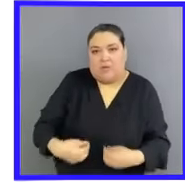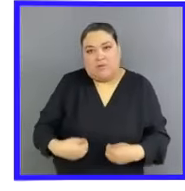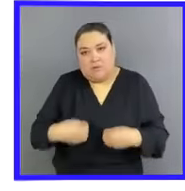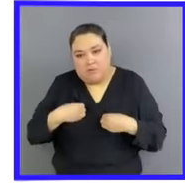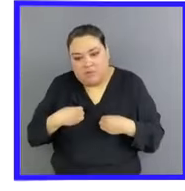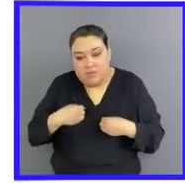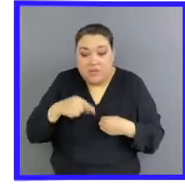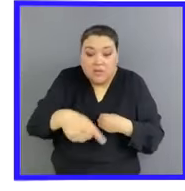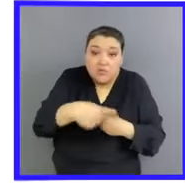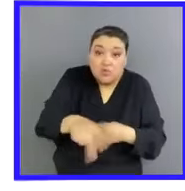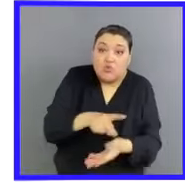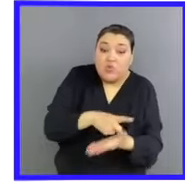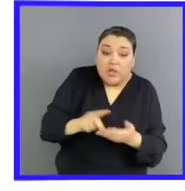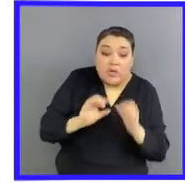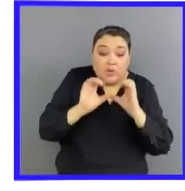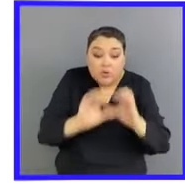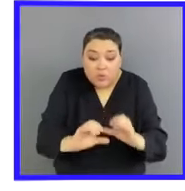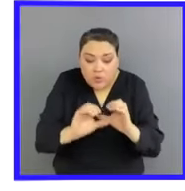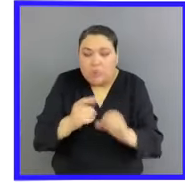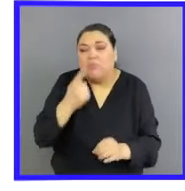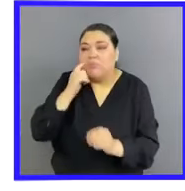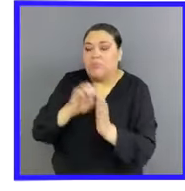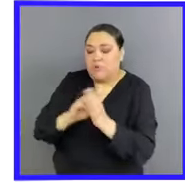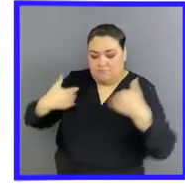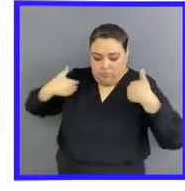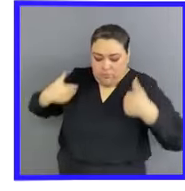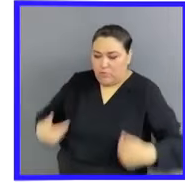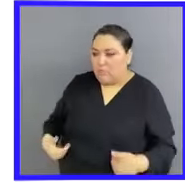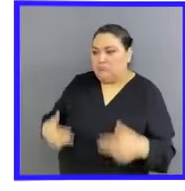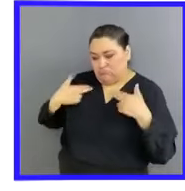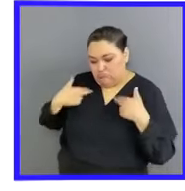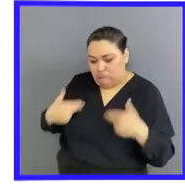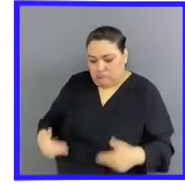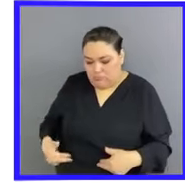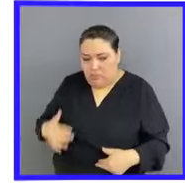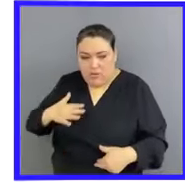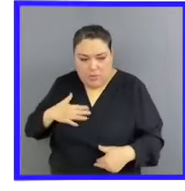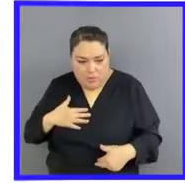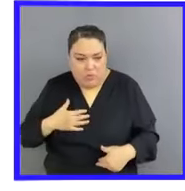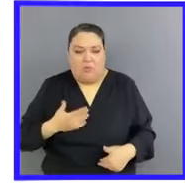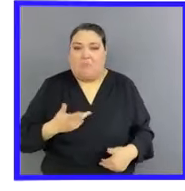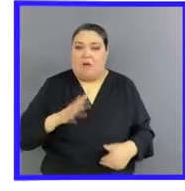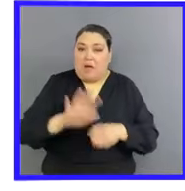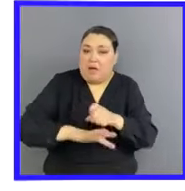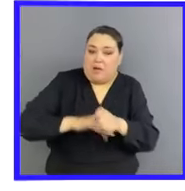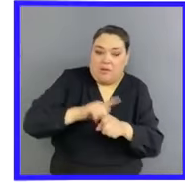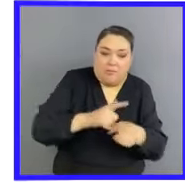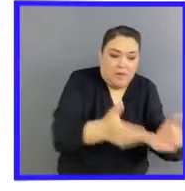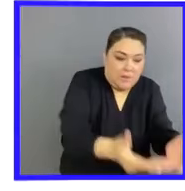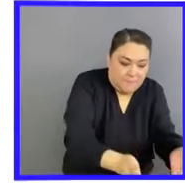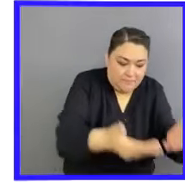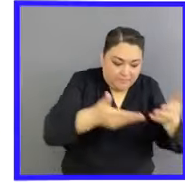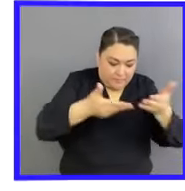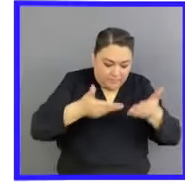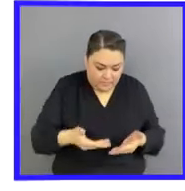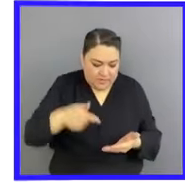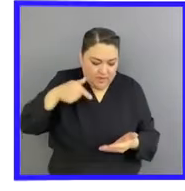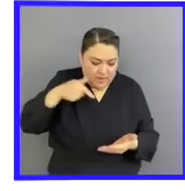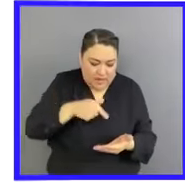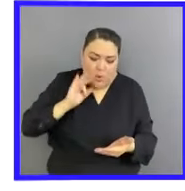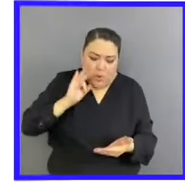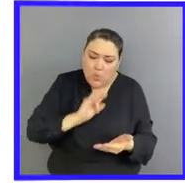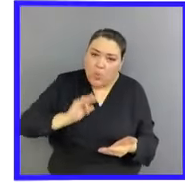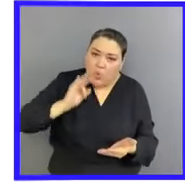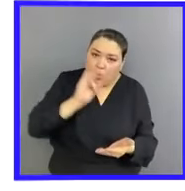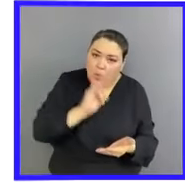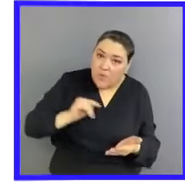sobre todo si uno como ser humano adquiere la responsabilidad de cuidar un ser vivo, de tener